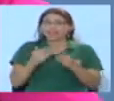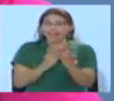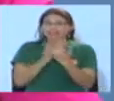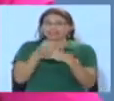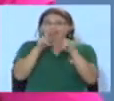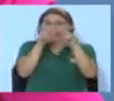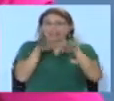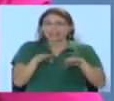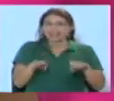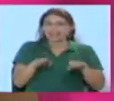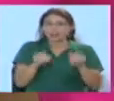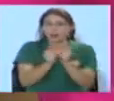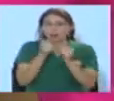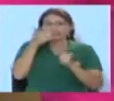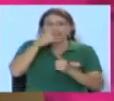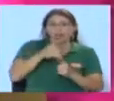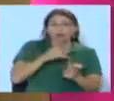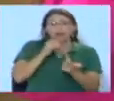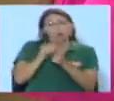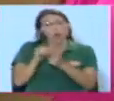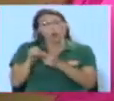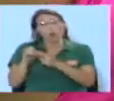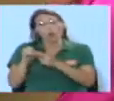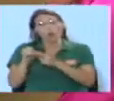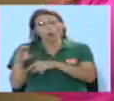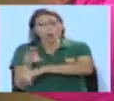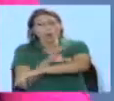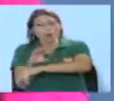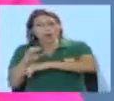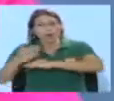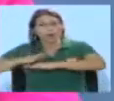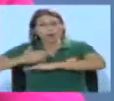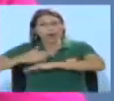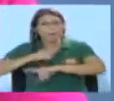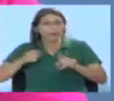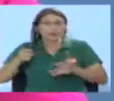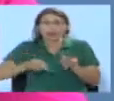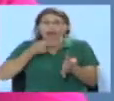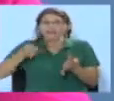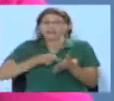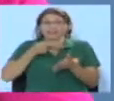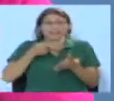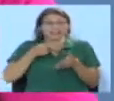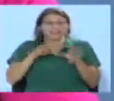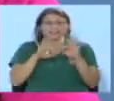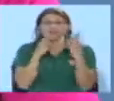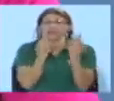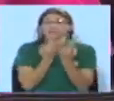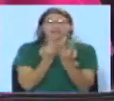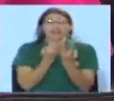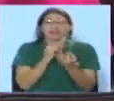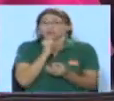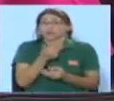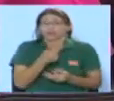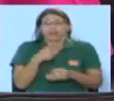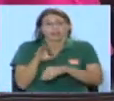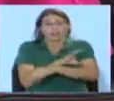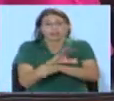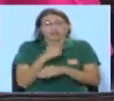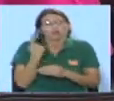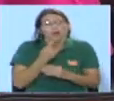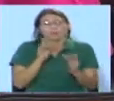donde solo tengo el celular. Sí, y normalmente son las familias de más escasos recursos que solo tienen entonces acceso al teléfono. Bueno,